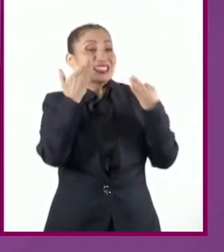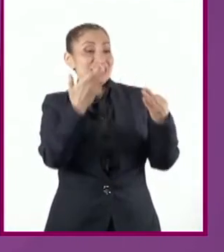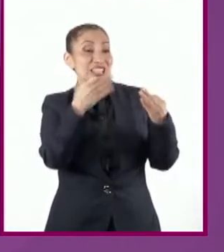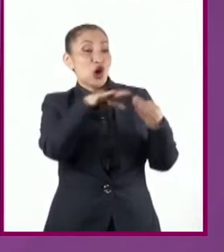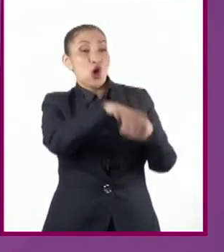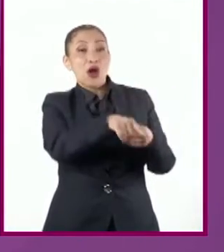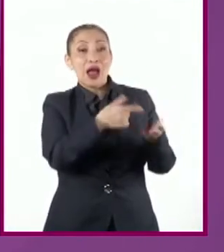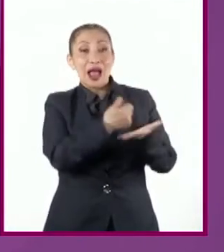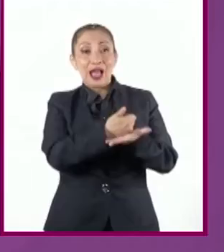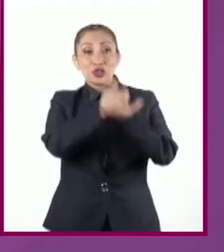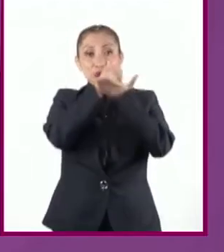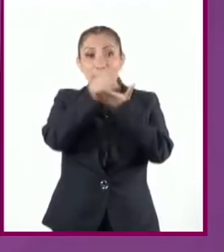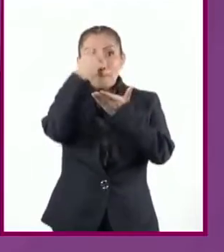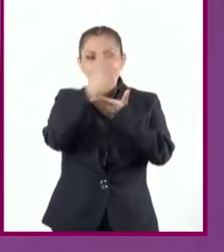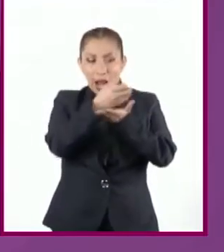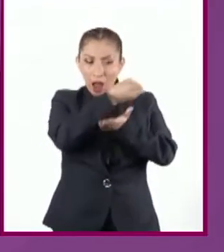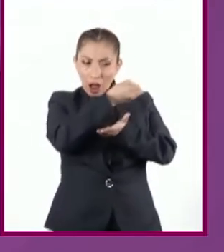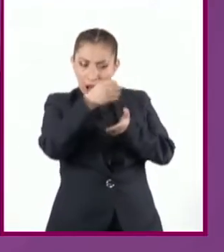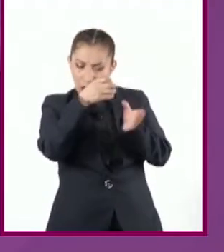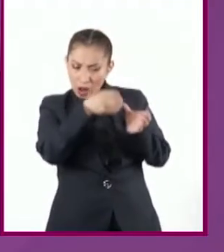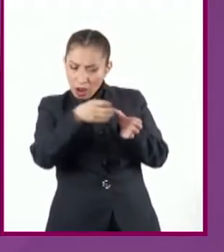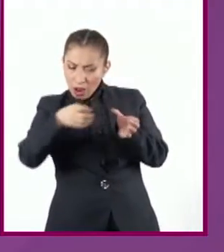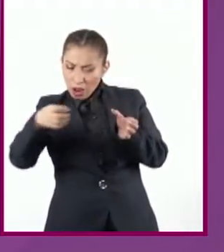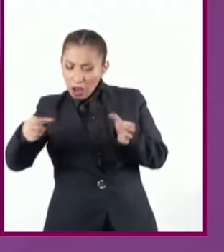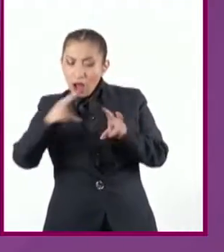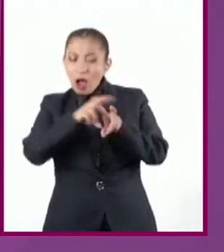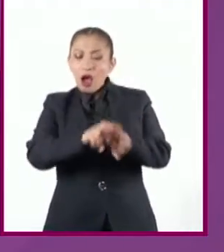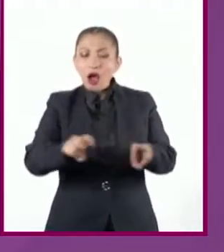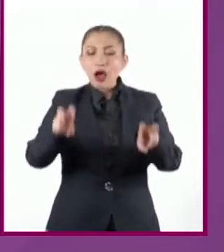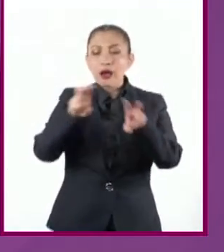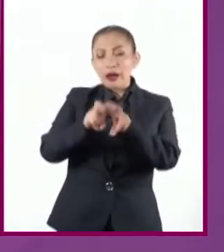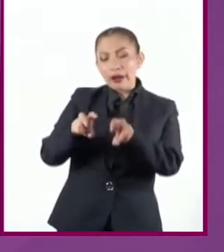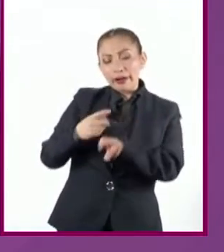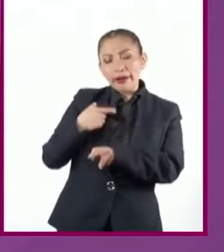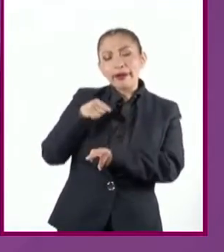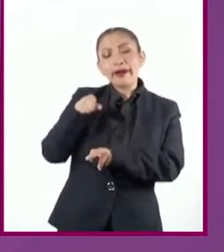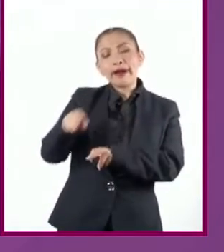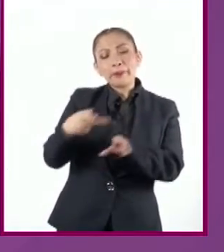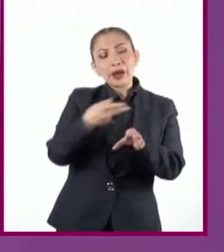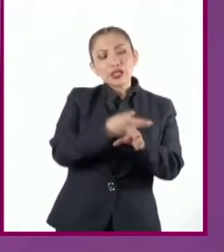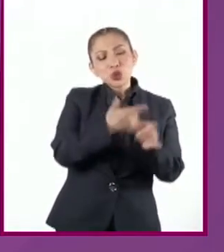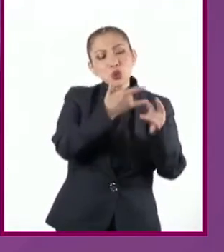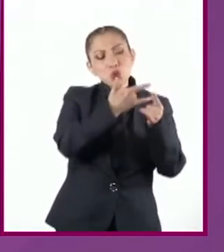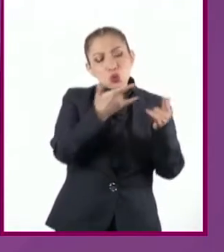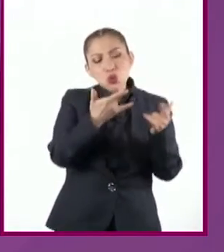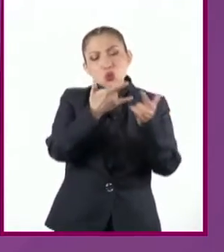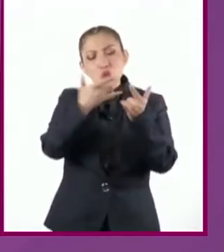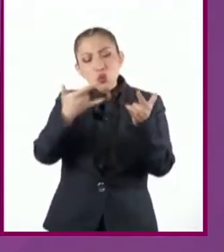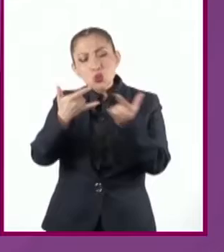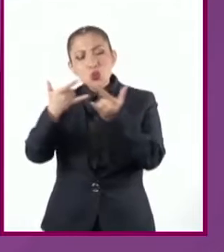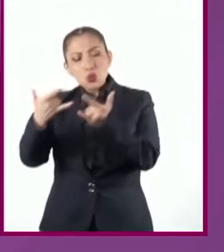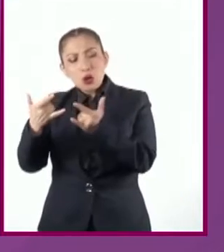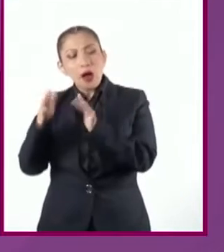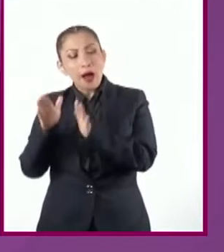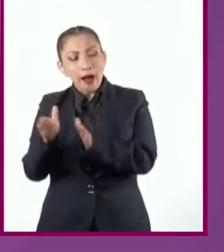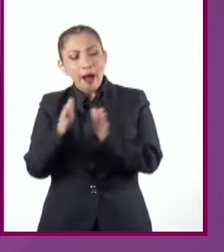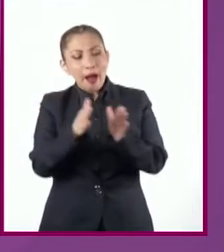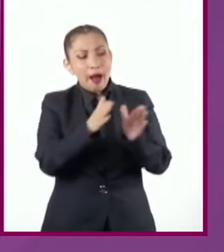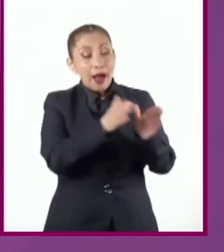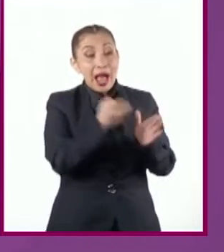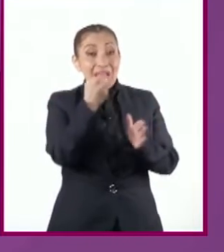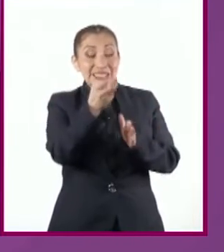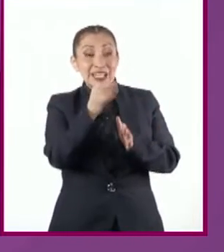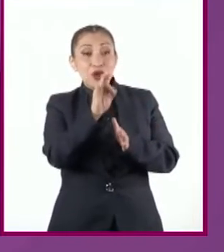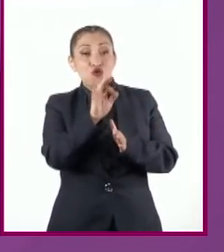que permiten la reconstrucción, el análisis y la interpretación de los acontecimientos del pasado. Dichas